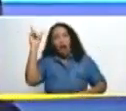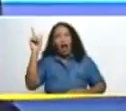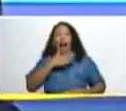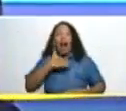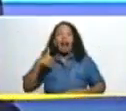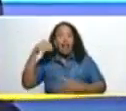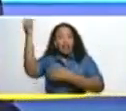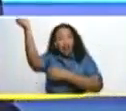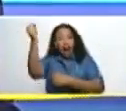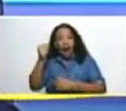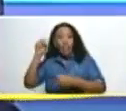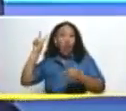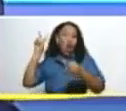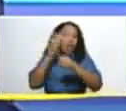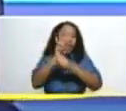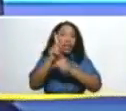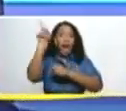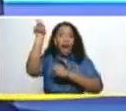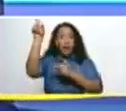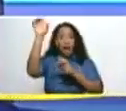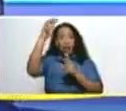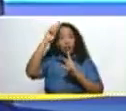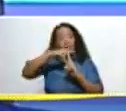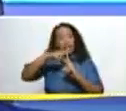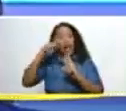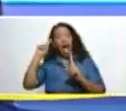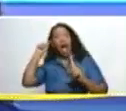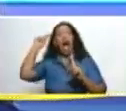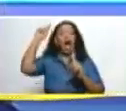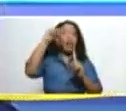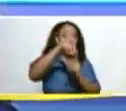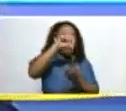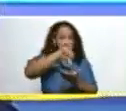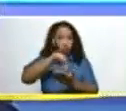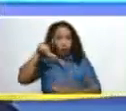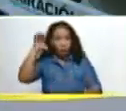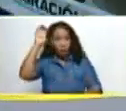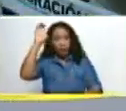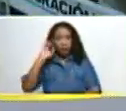y traer la violencia desde el Táchira hacia Occidente, hacia el centro del país.